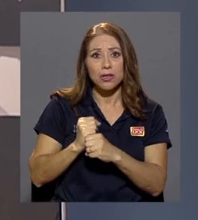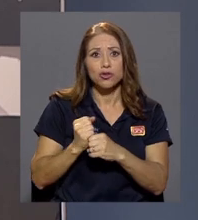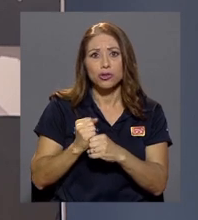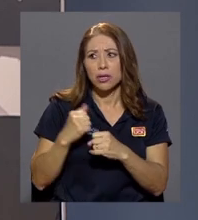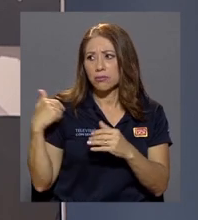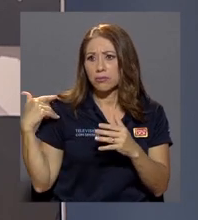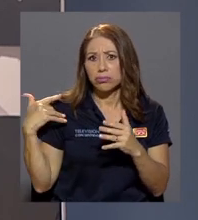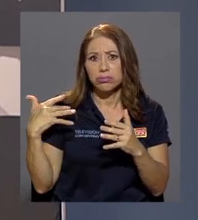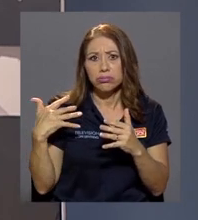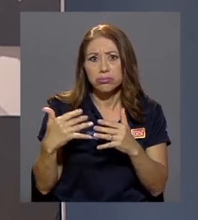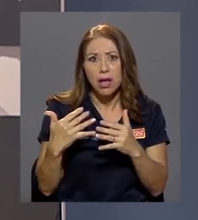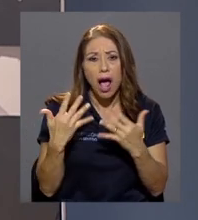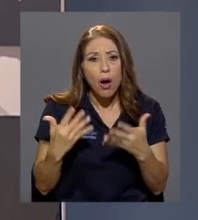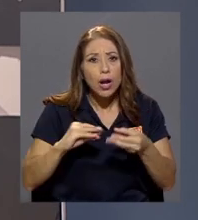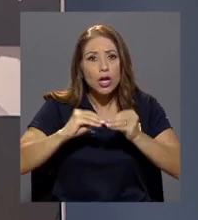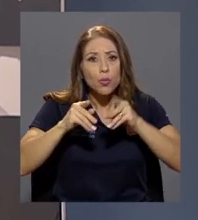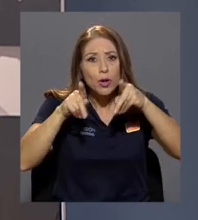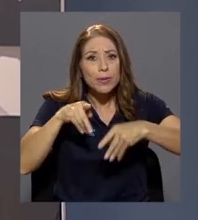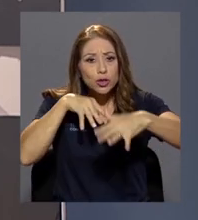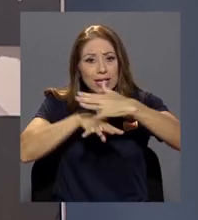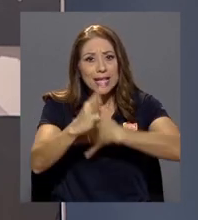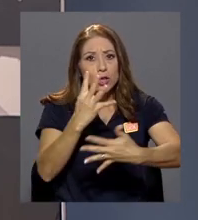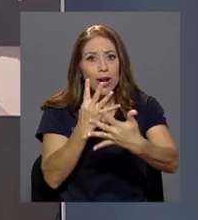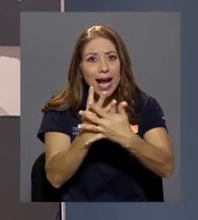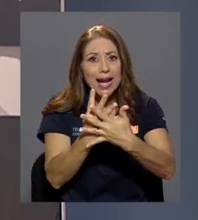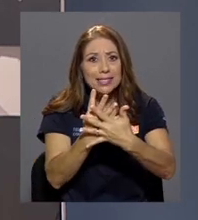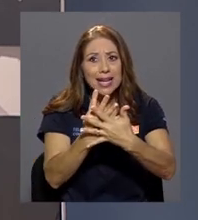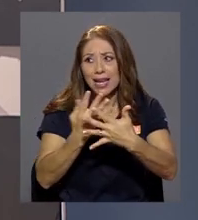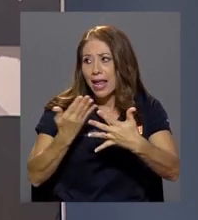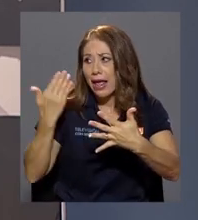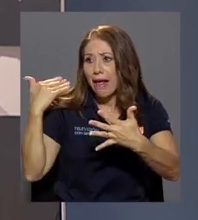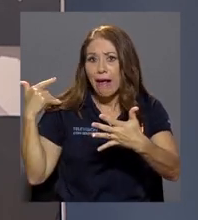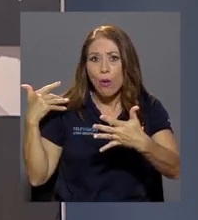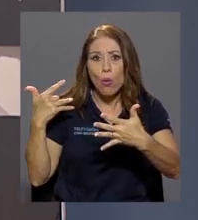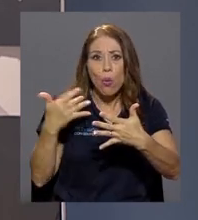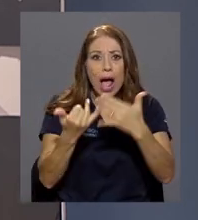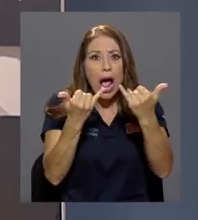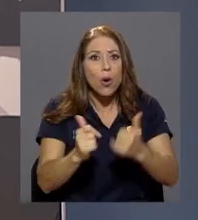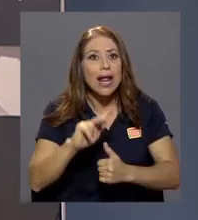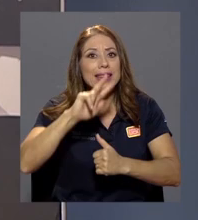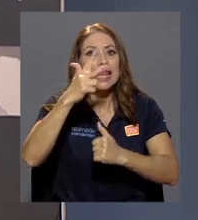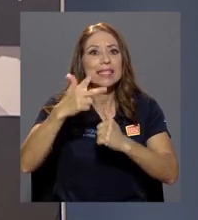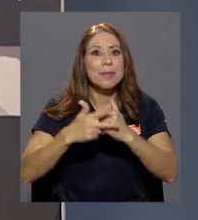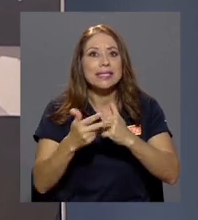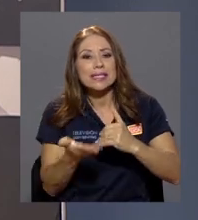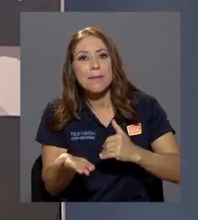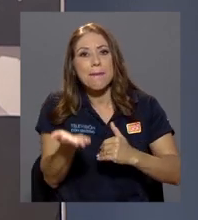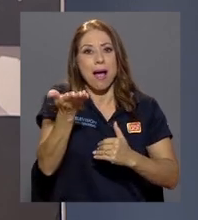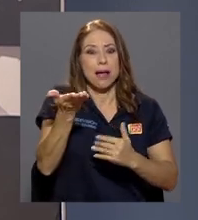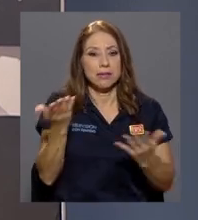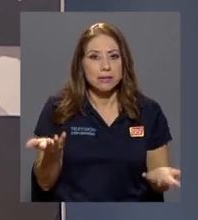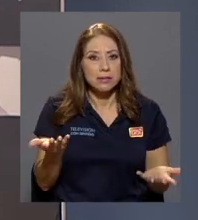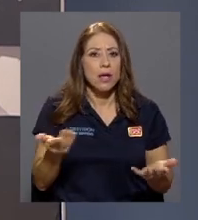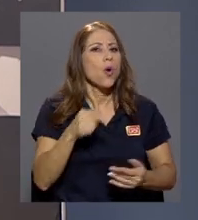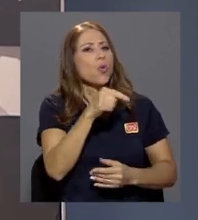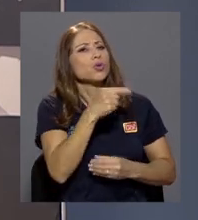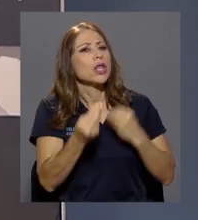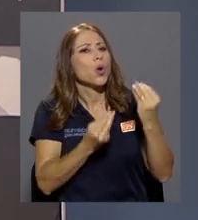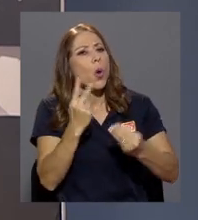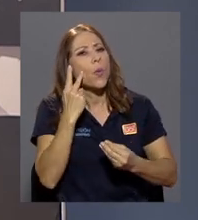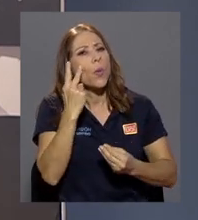casi nuestra población penitenciaria y cuáles han sido los proyectos que usted ha experimentado cómo ve el país